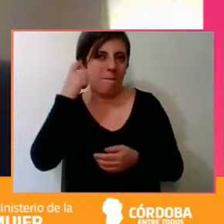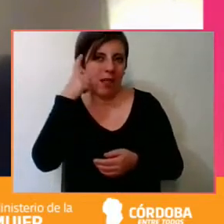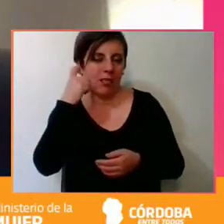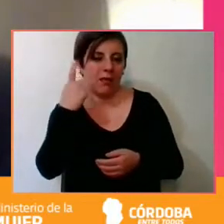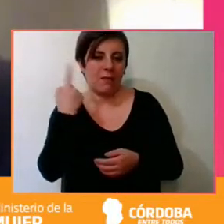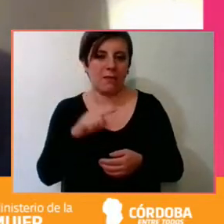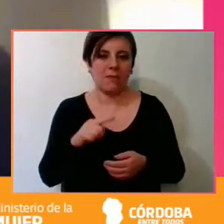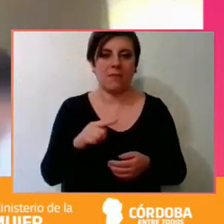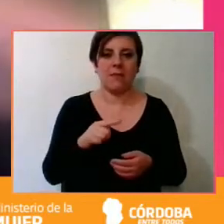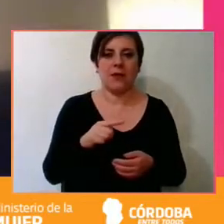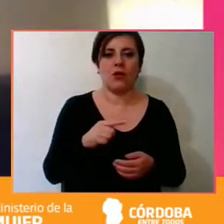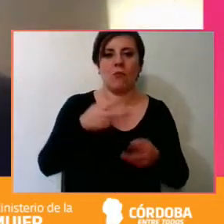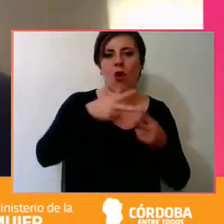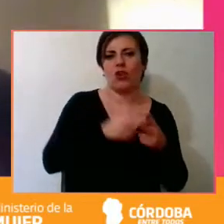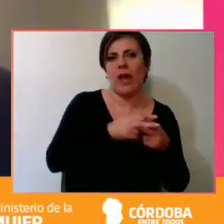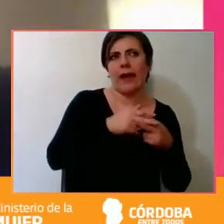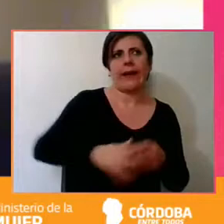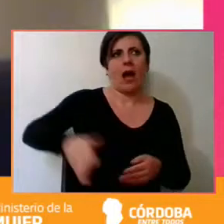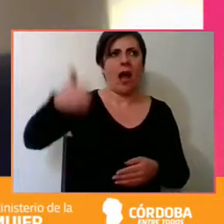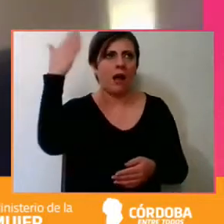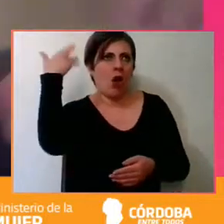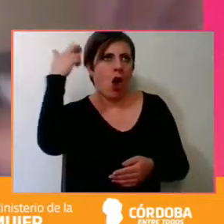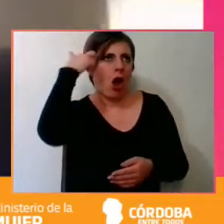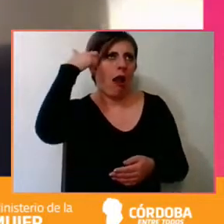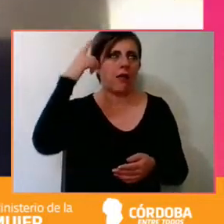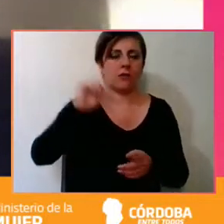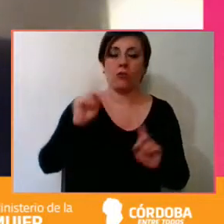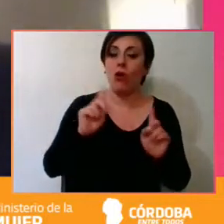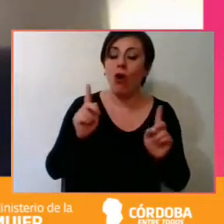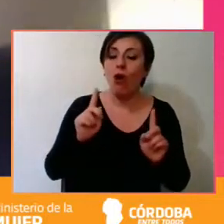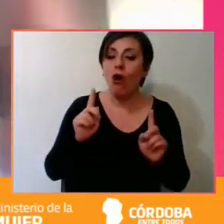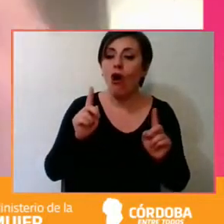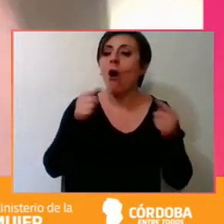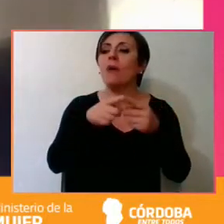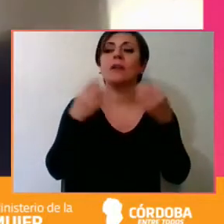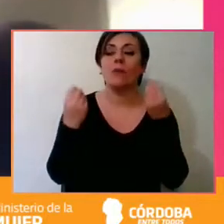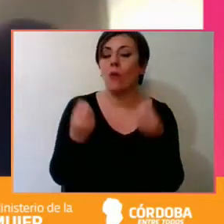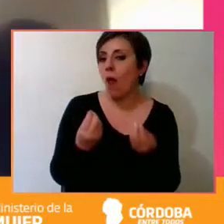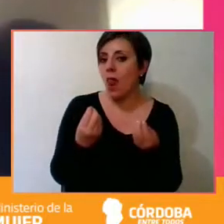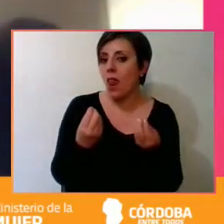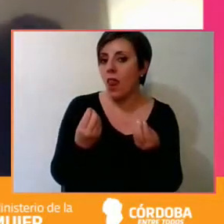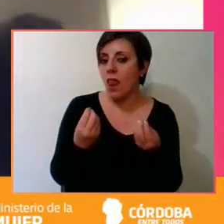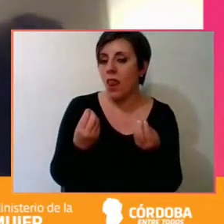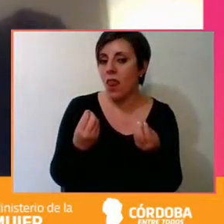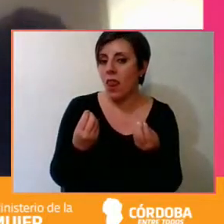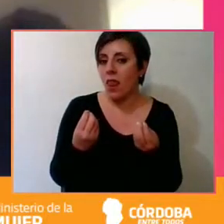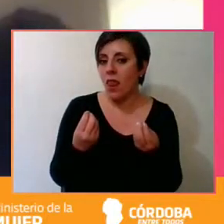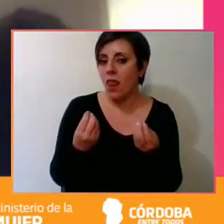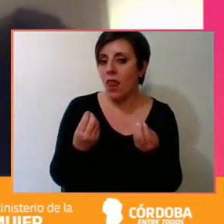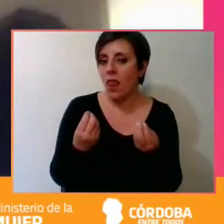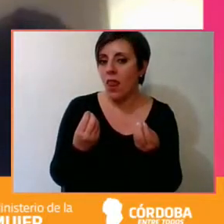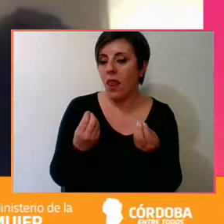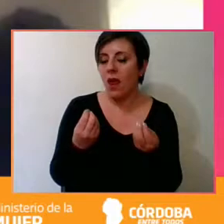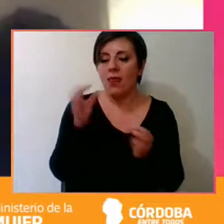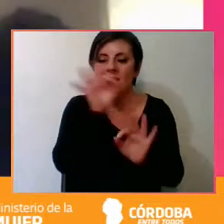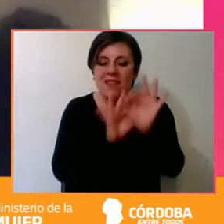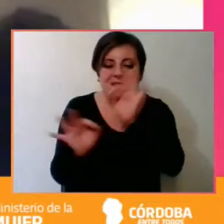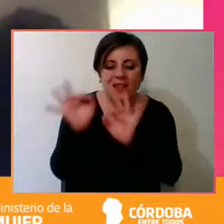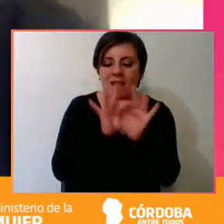hacer asistencias técnicas, congresos. No, no. Se trata fundamentalmente de que sepamos diseñar la